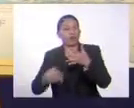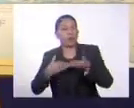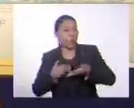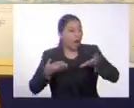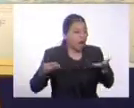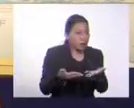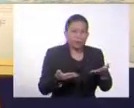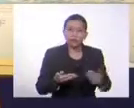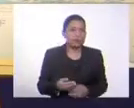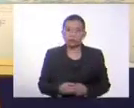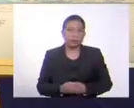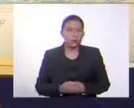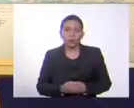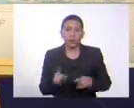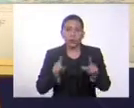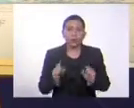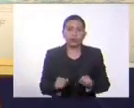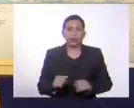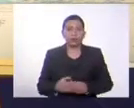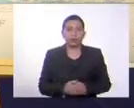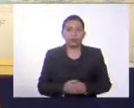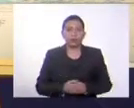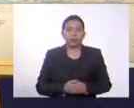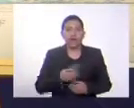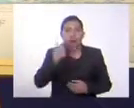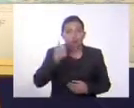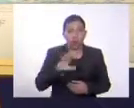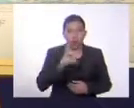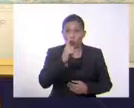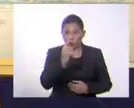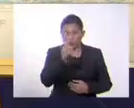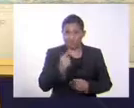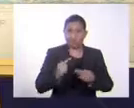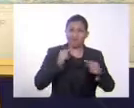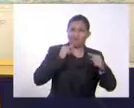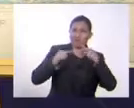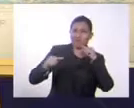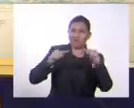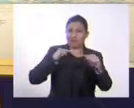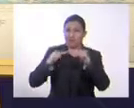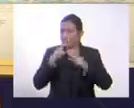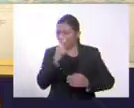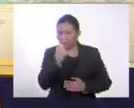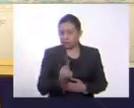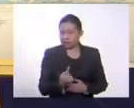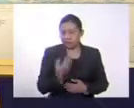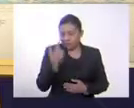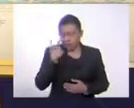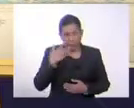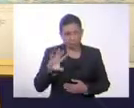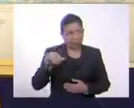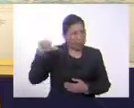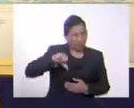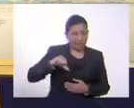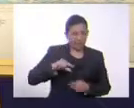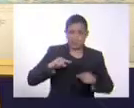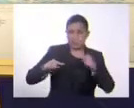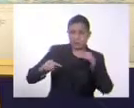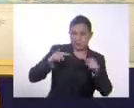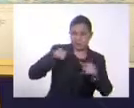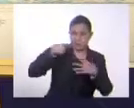o sea, hay alguien que es corrupto y hace una ley, también puede ejercerla de forma tirana. Es